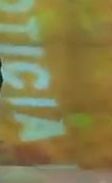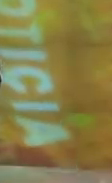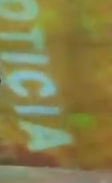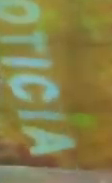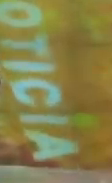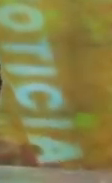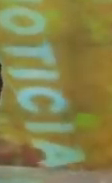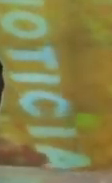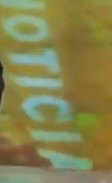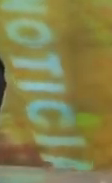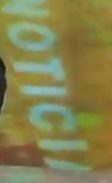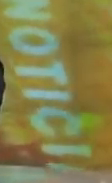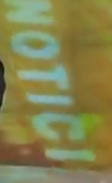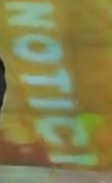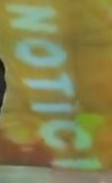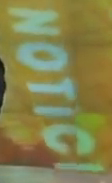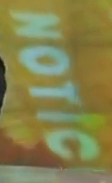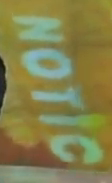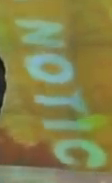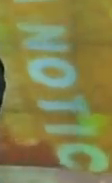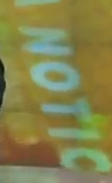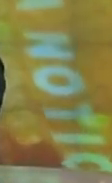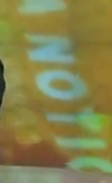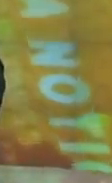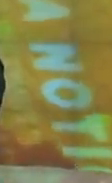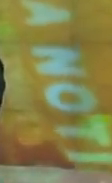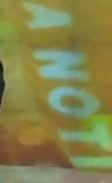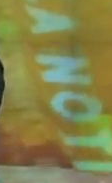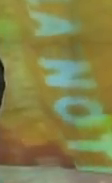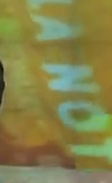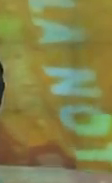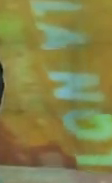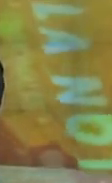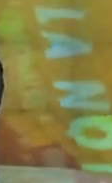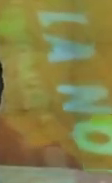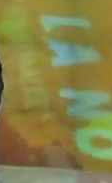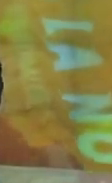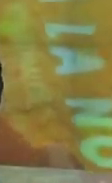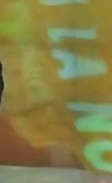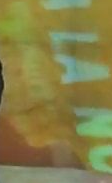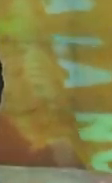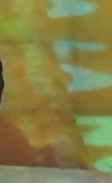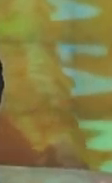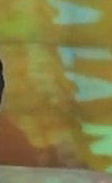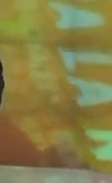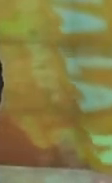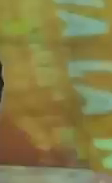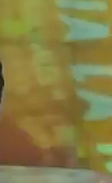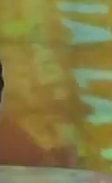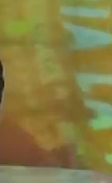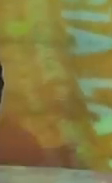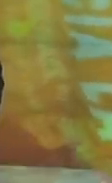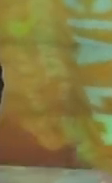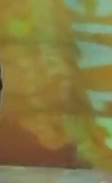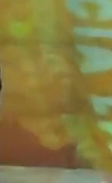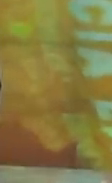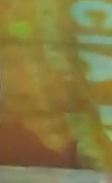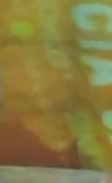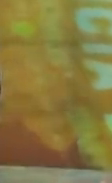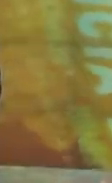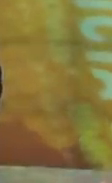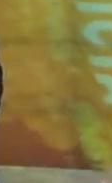y ahora nos vamos al cuartel de la montaña 4f donde se desarrolla en este momento la reunión del presidente de la república con alcaldes y